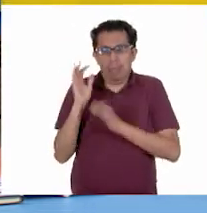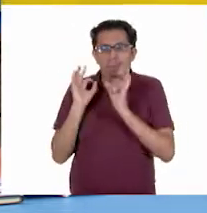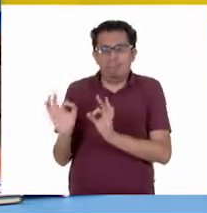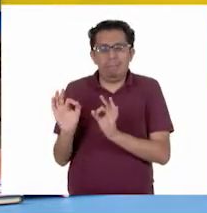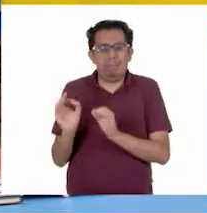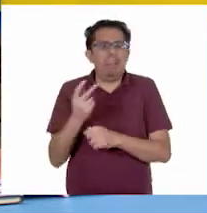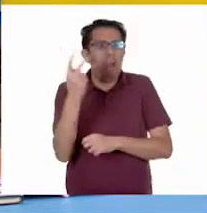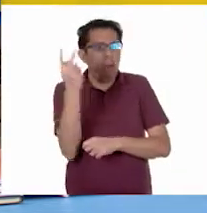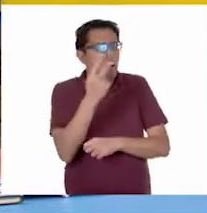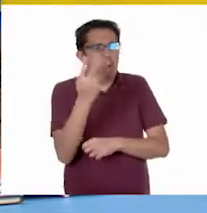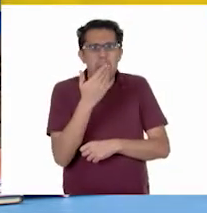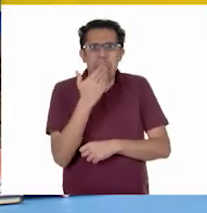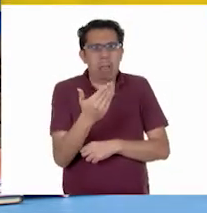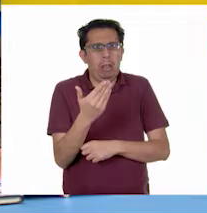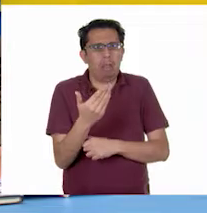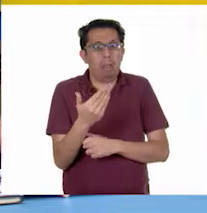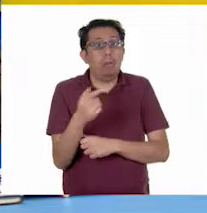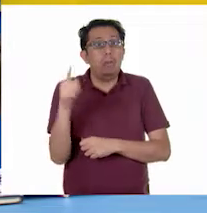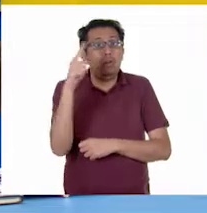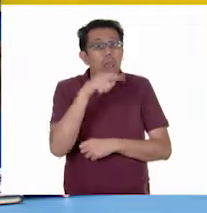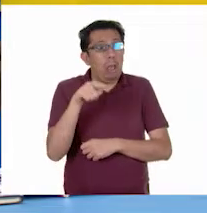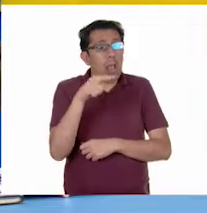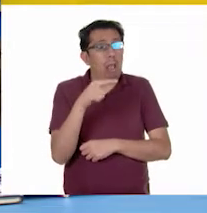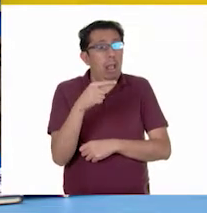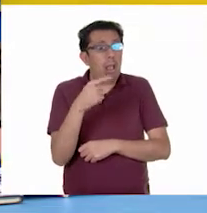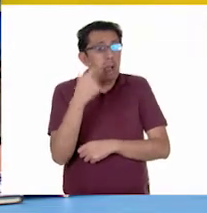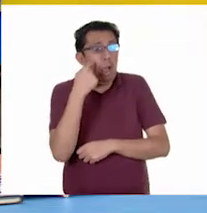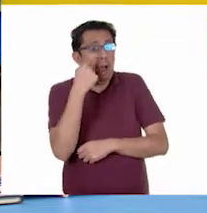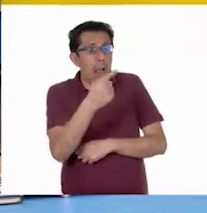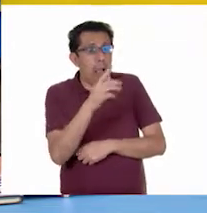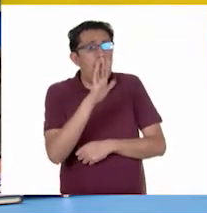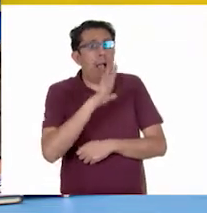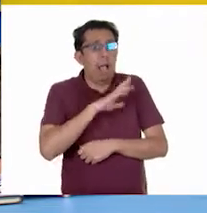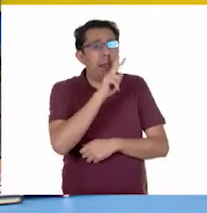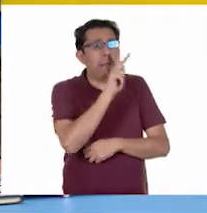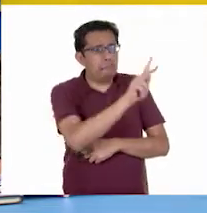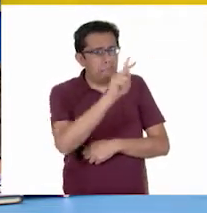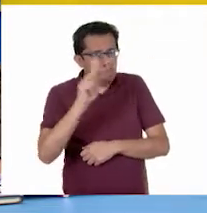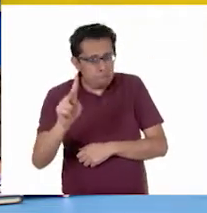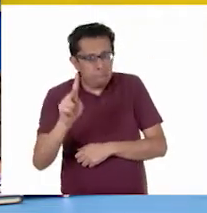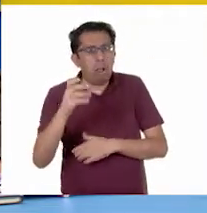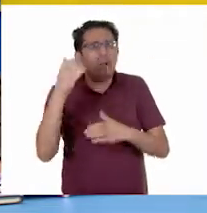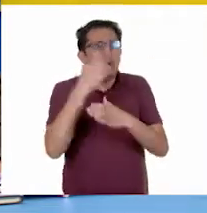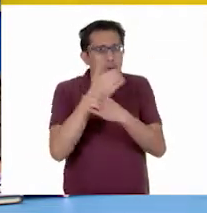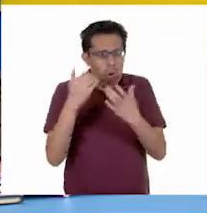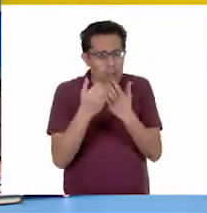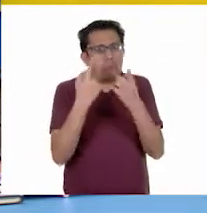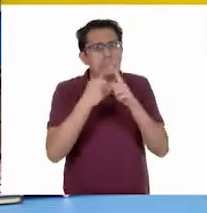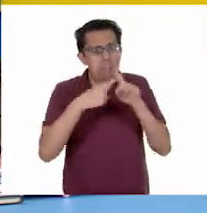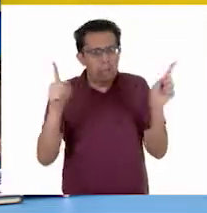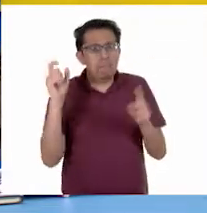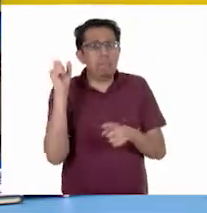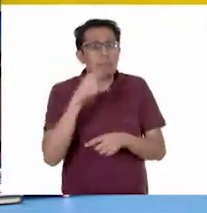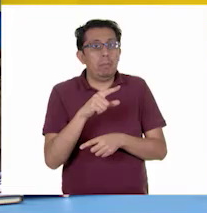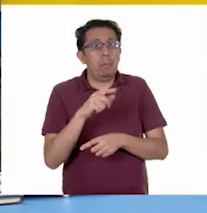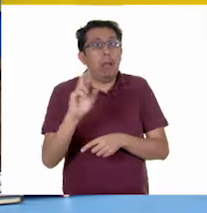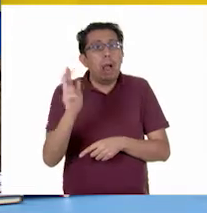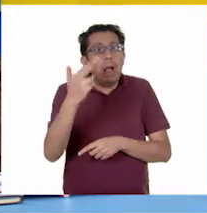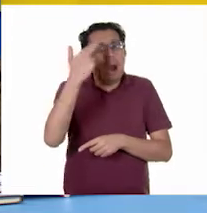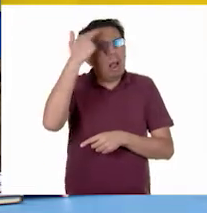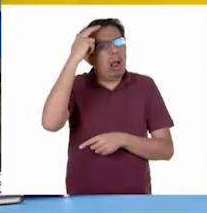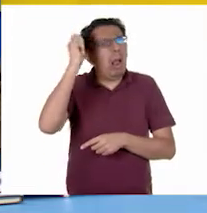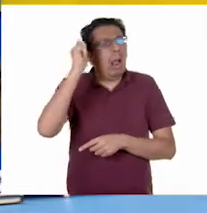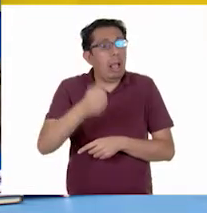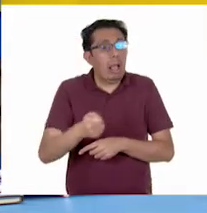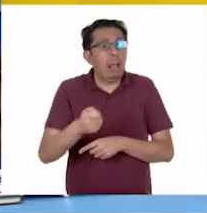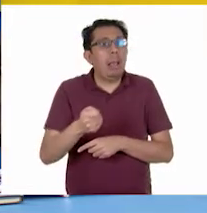Y ambas son correctas. Si observan, tienen similitudes y también diferencias. Recuerden que una de las características del sentido